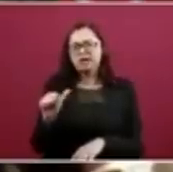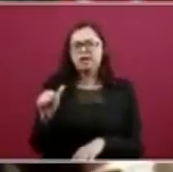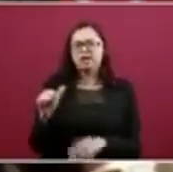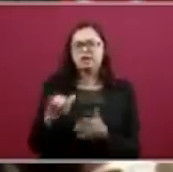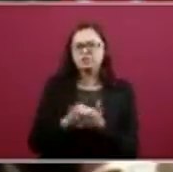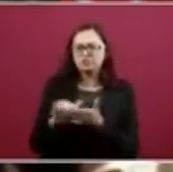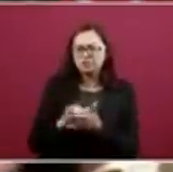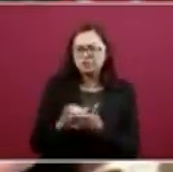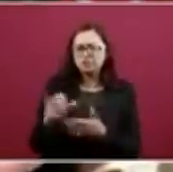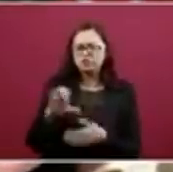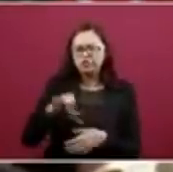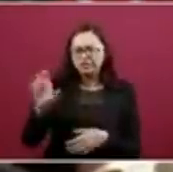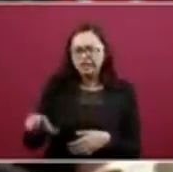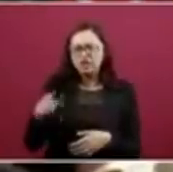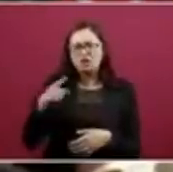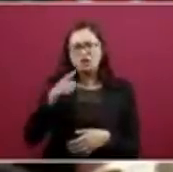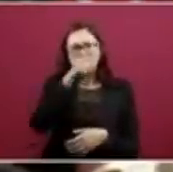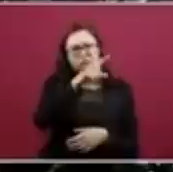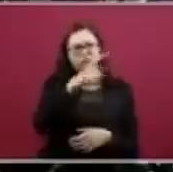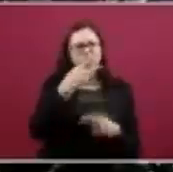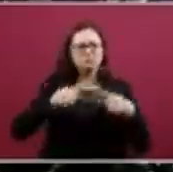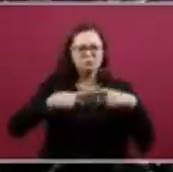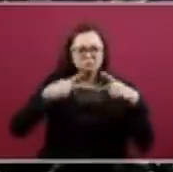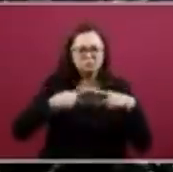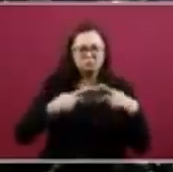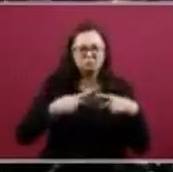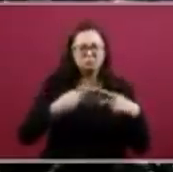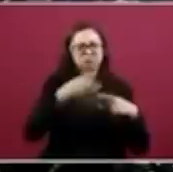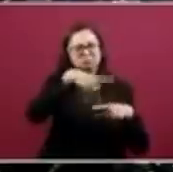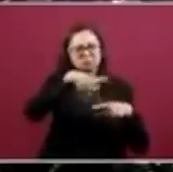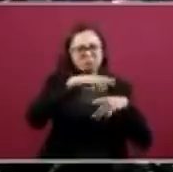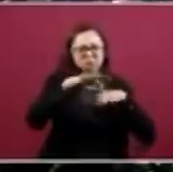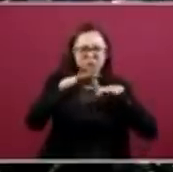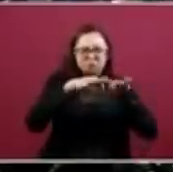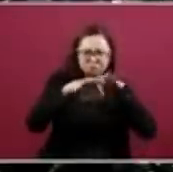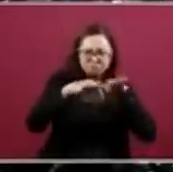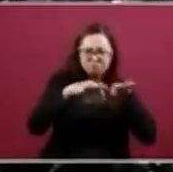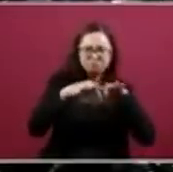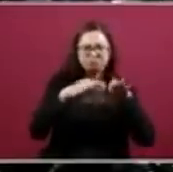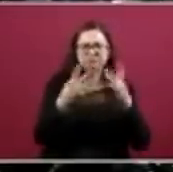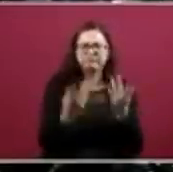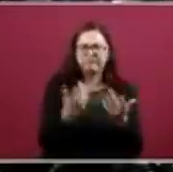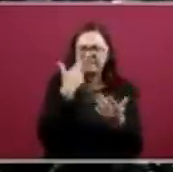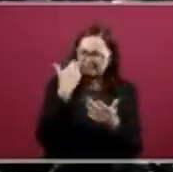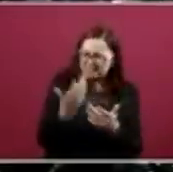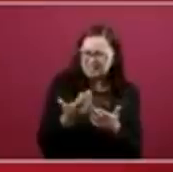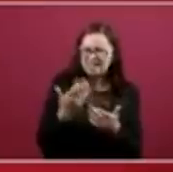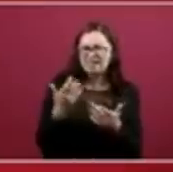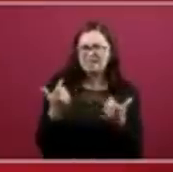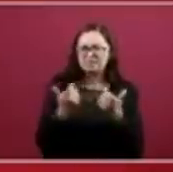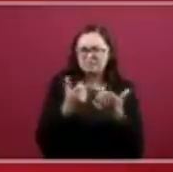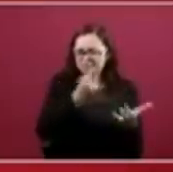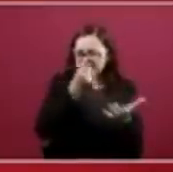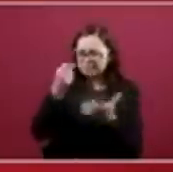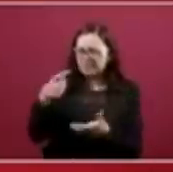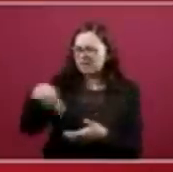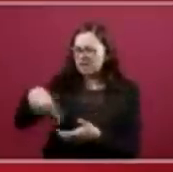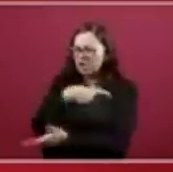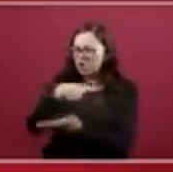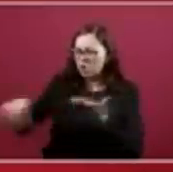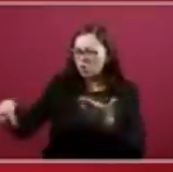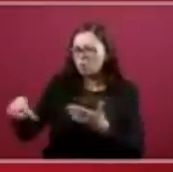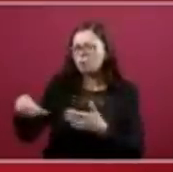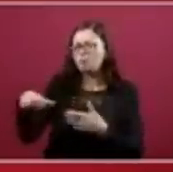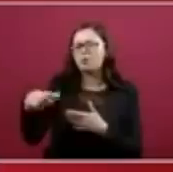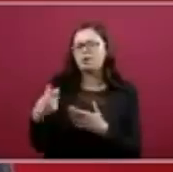en México, el mexicano de a pie, que está pidiendo algún mecanismo para poder comprar propiedades a